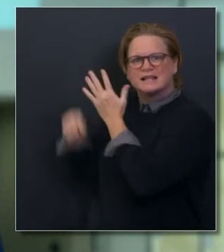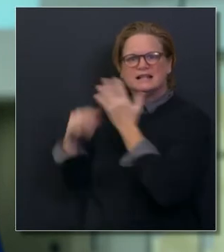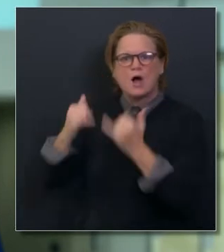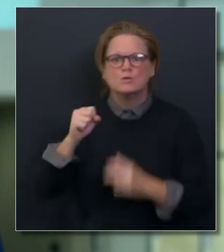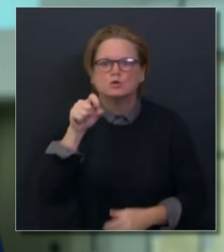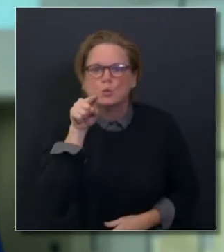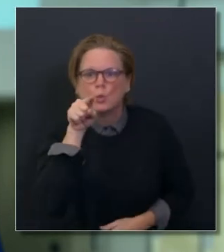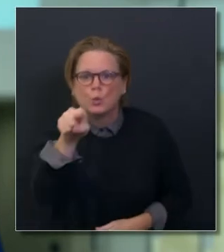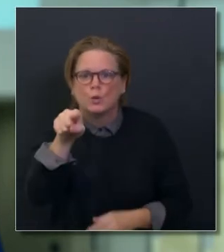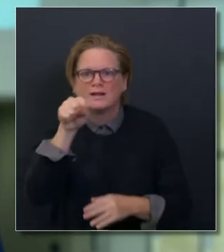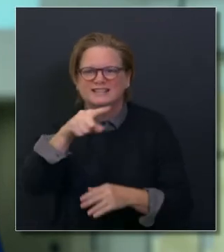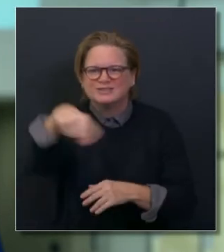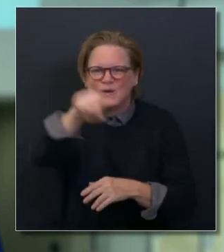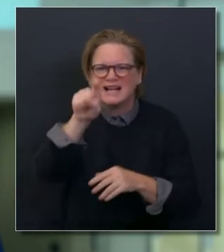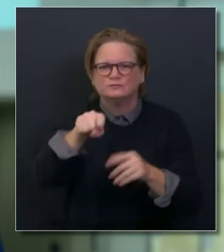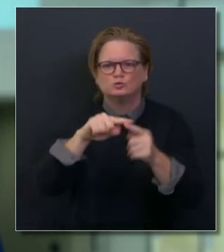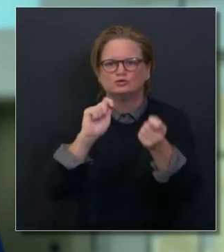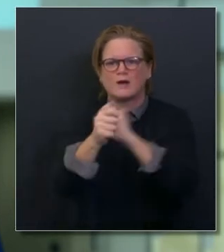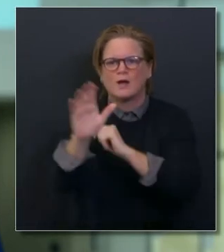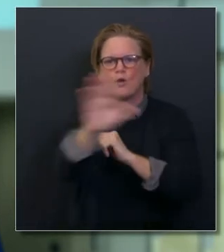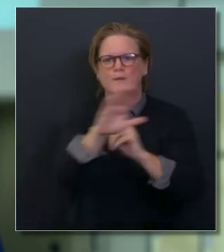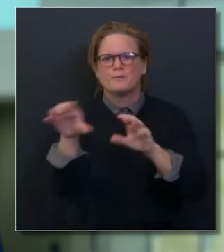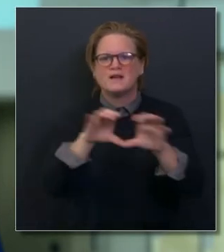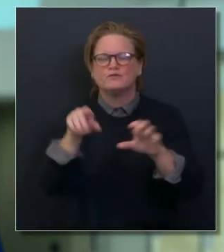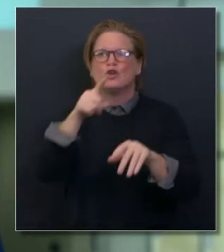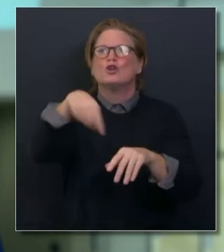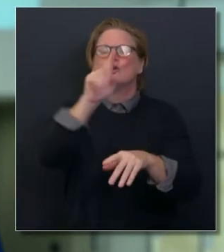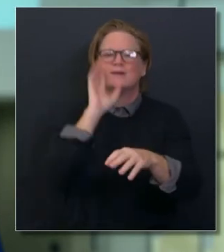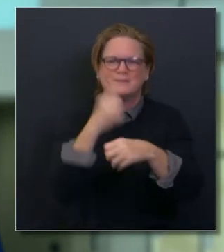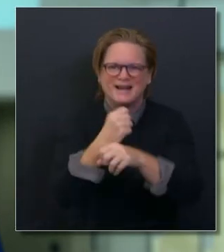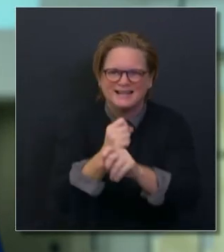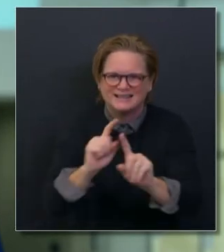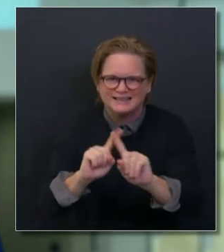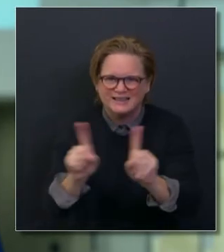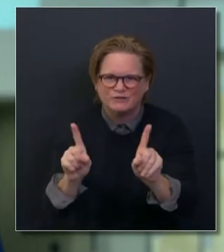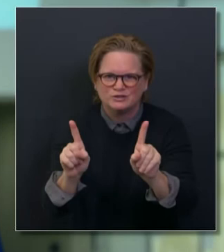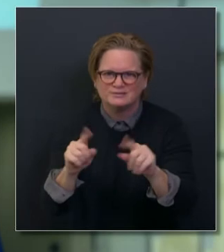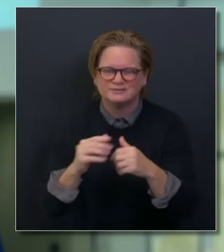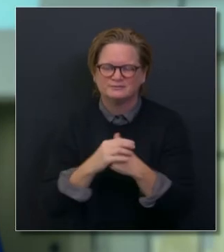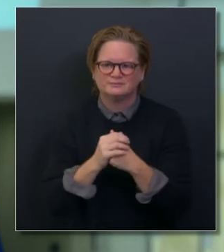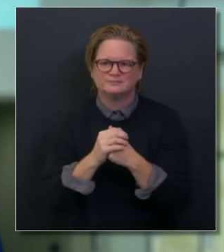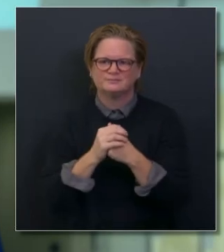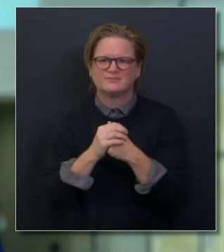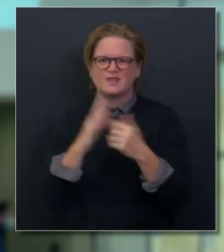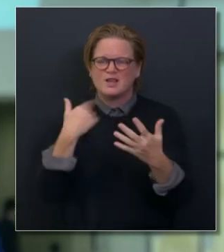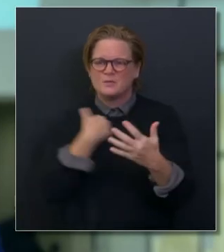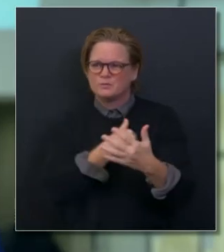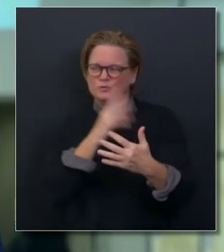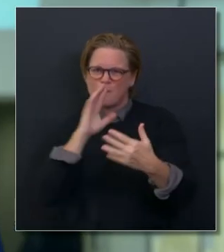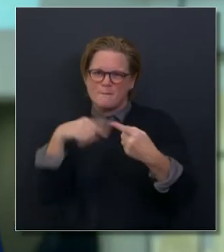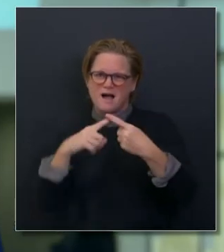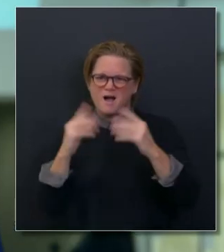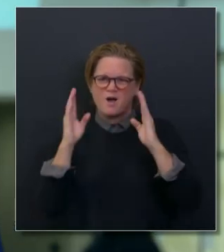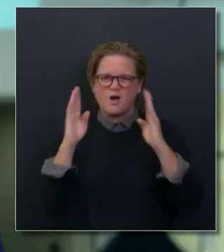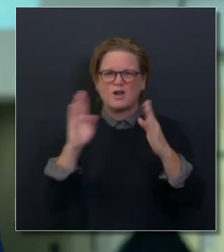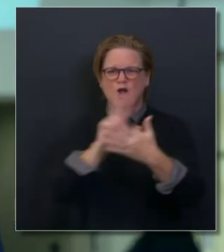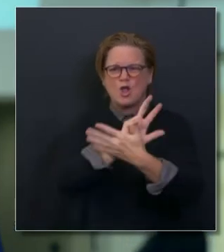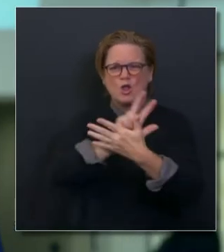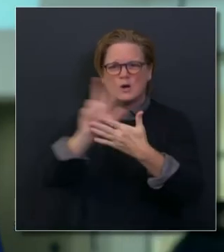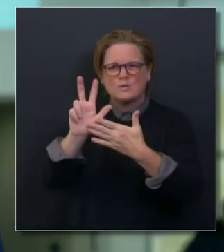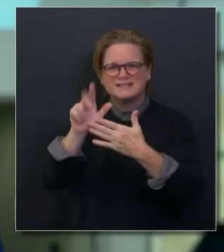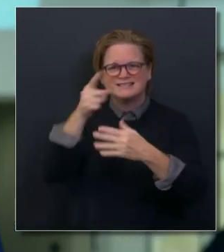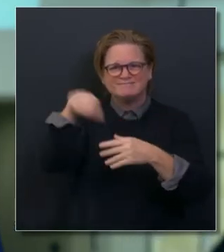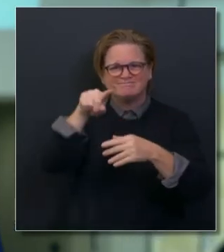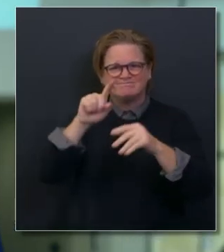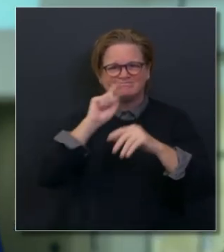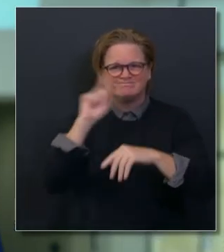una transformación verdadera, una gran reducción de casos. Acuérdese que en 3 semanas nosotros seleccionamos